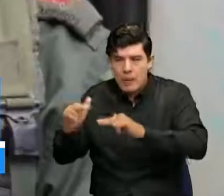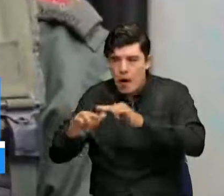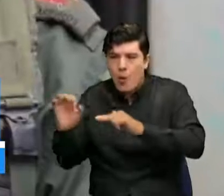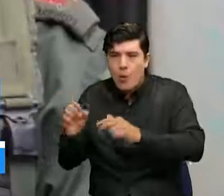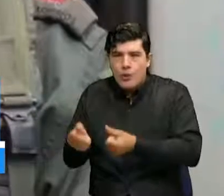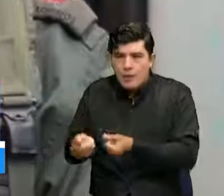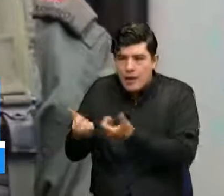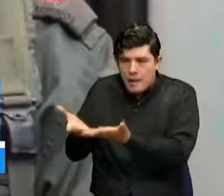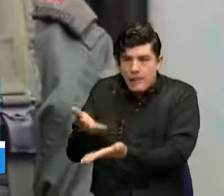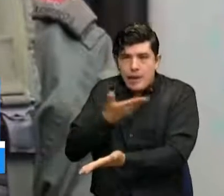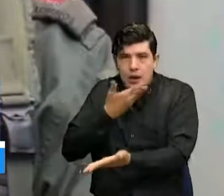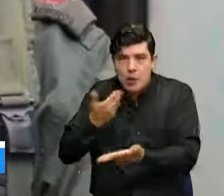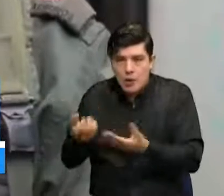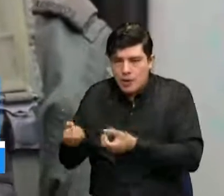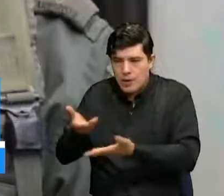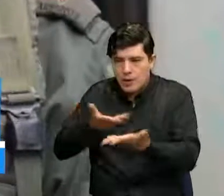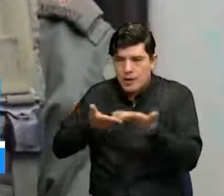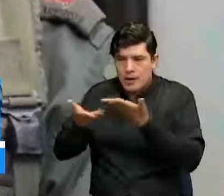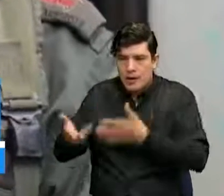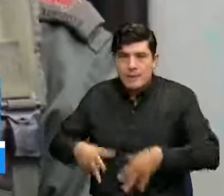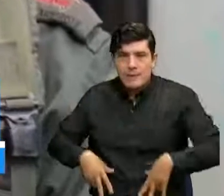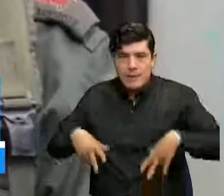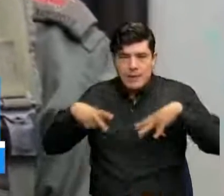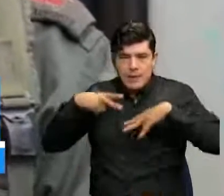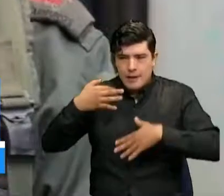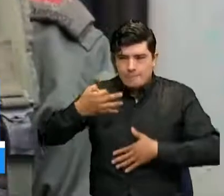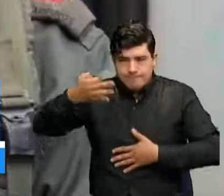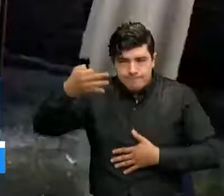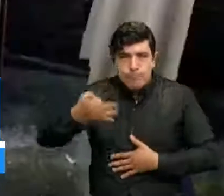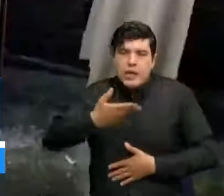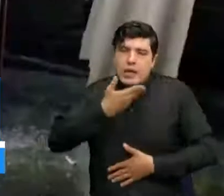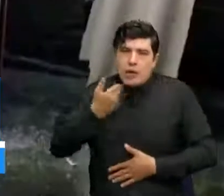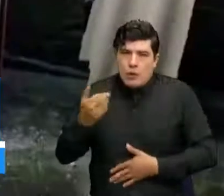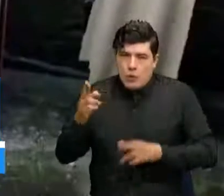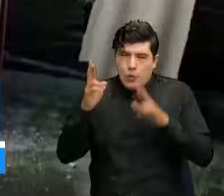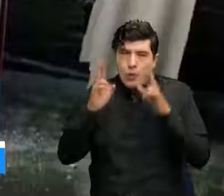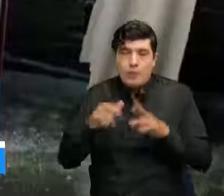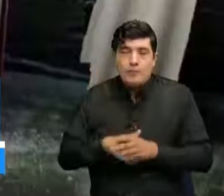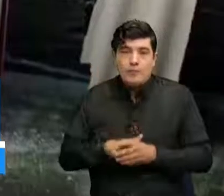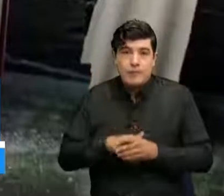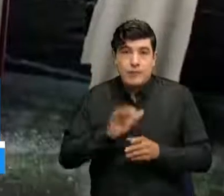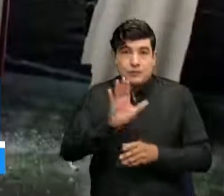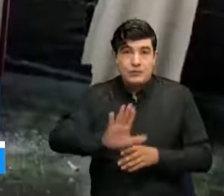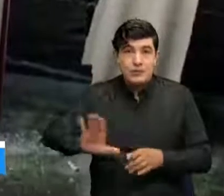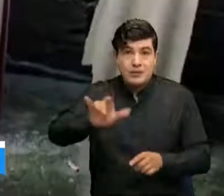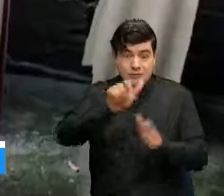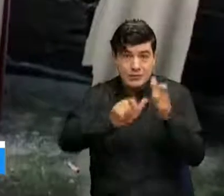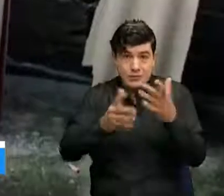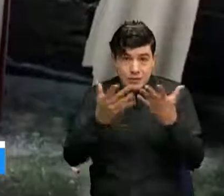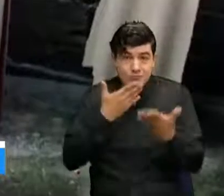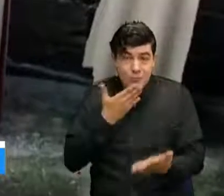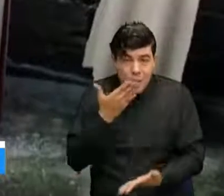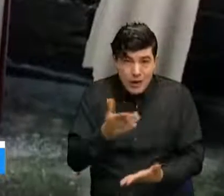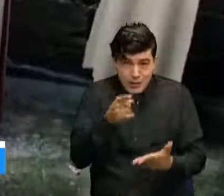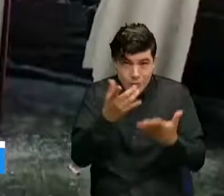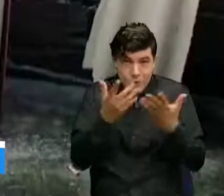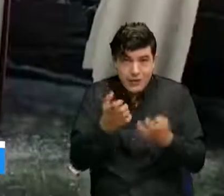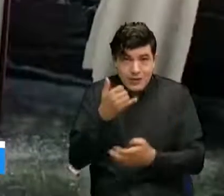una persona pues digna, sí, por así decirlo. Las personas que deseen ayudar se